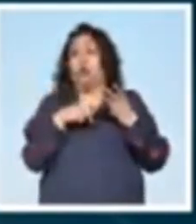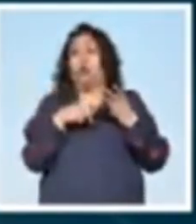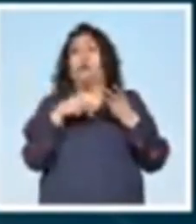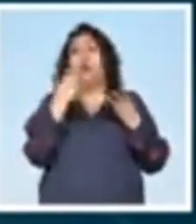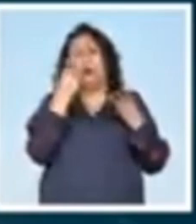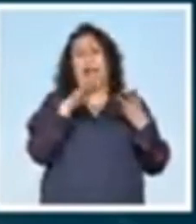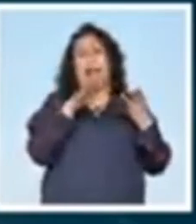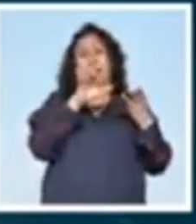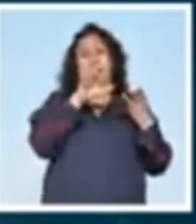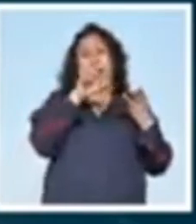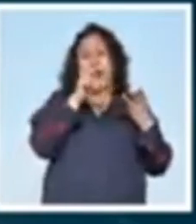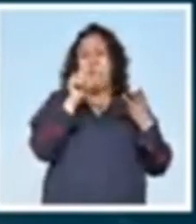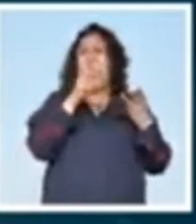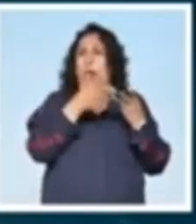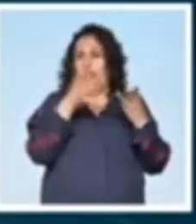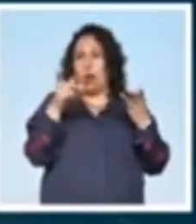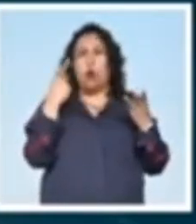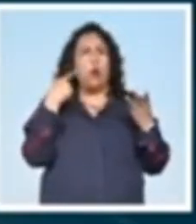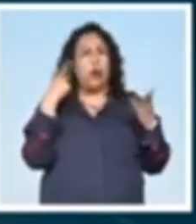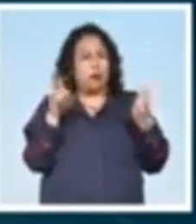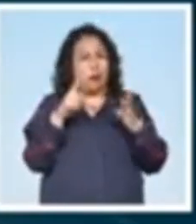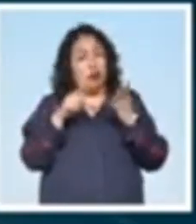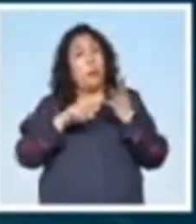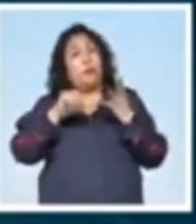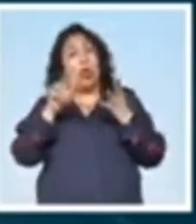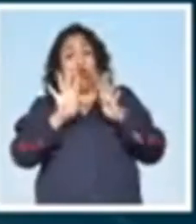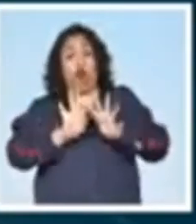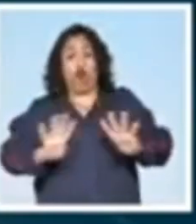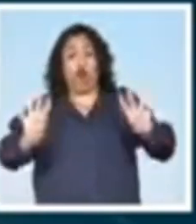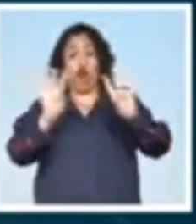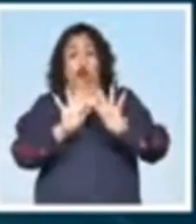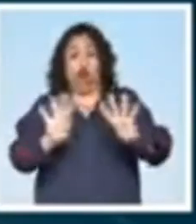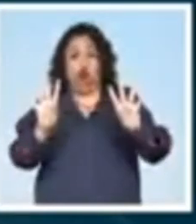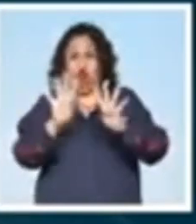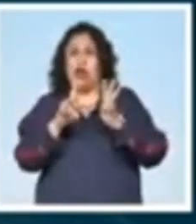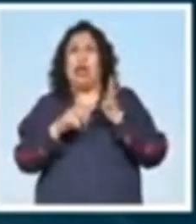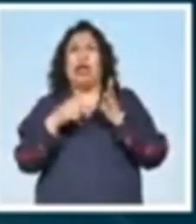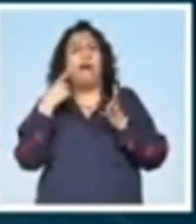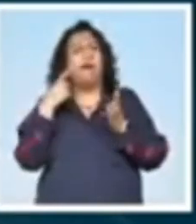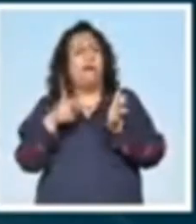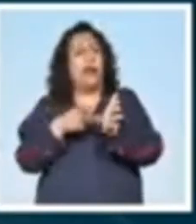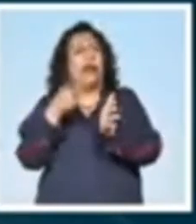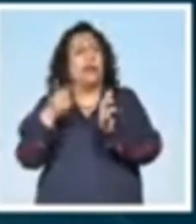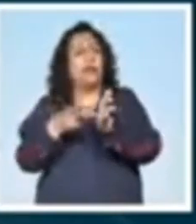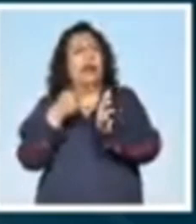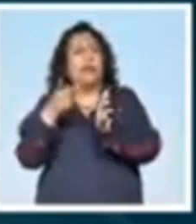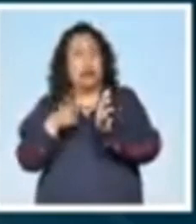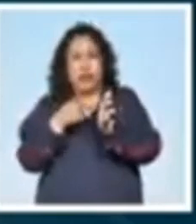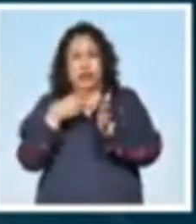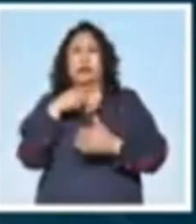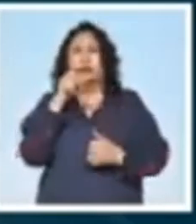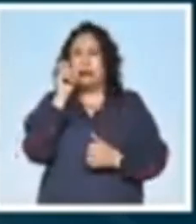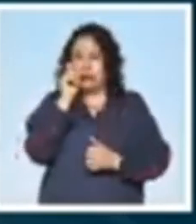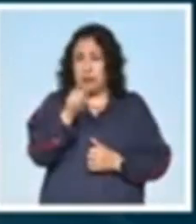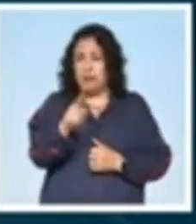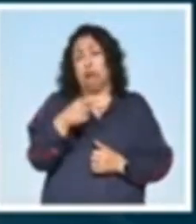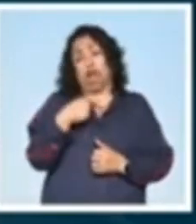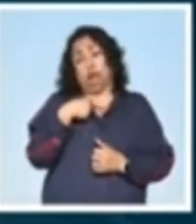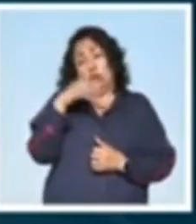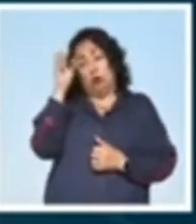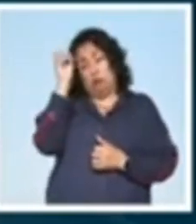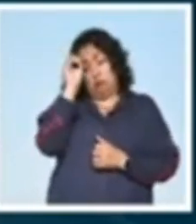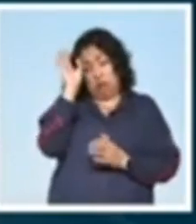de cámara, que es la que se va a tocar ahora, y una versión de orquesta, ¿sí? Se ha grabado en varias ocasiones también, ¿sí? Yo diría